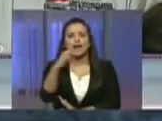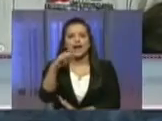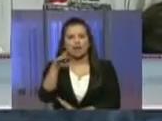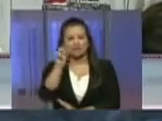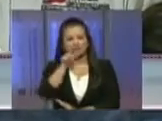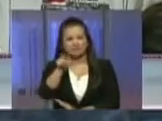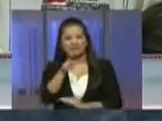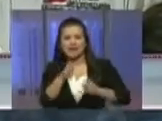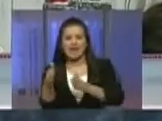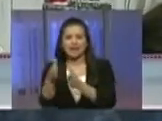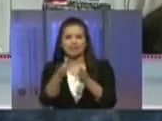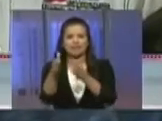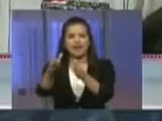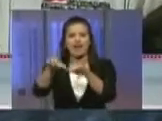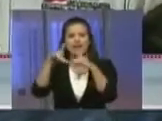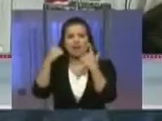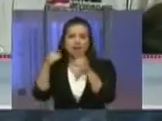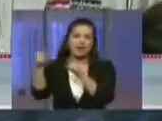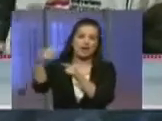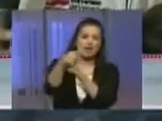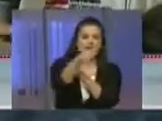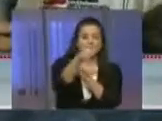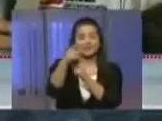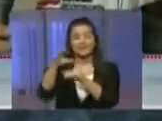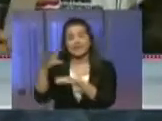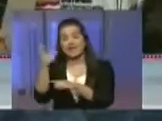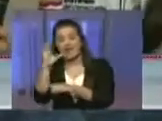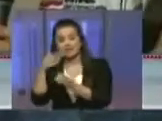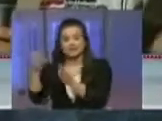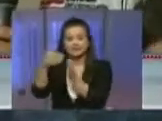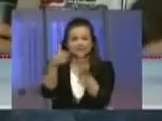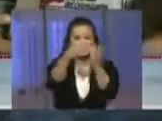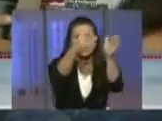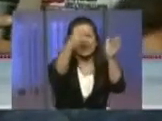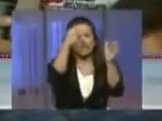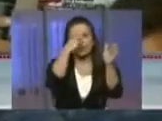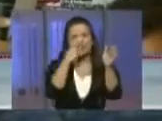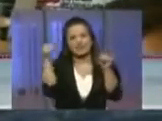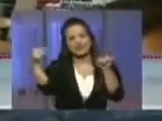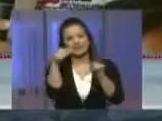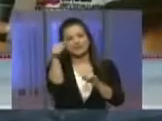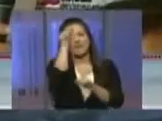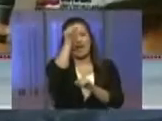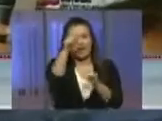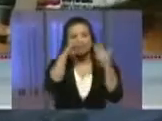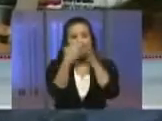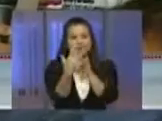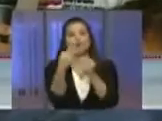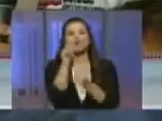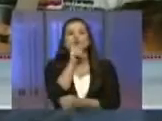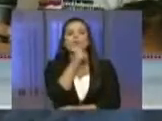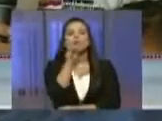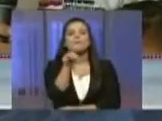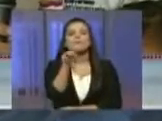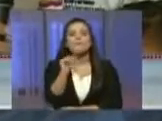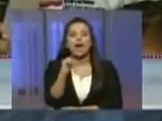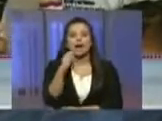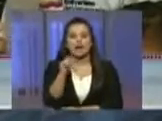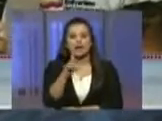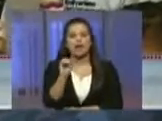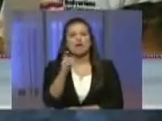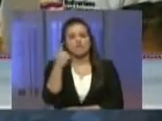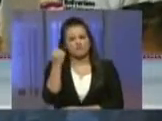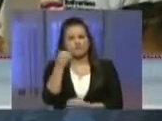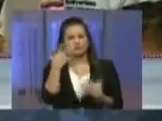carretera Caracas los tequ la carretera vieja macarao arriba bastante conocemos esas vías silita y